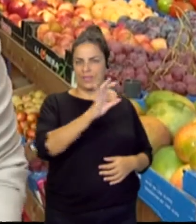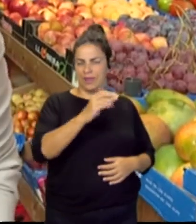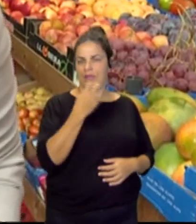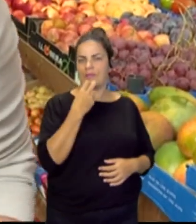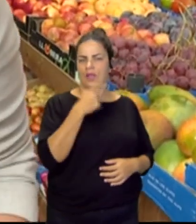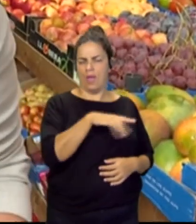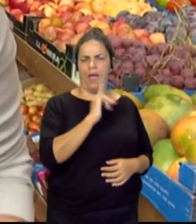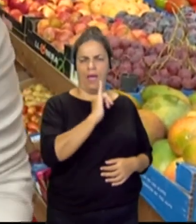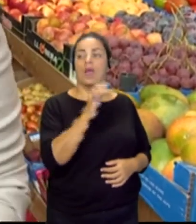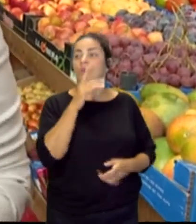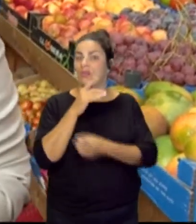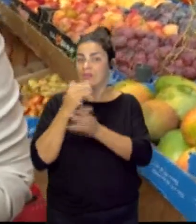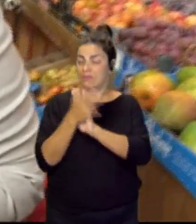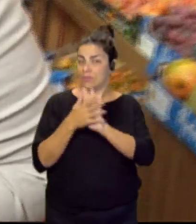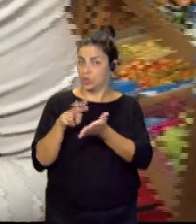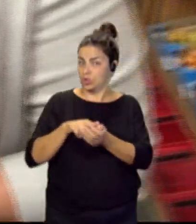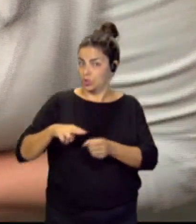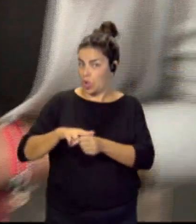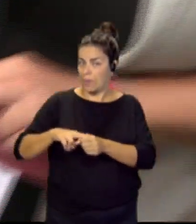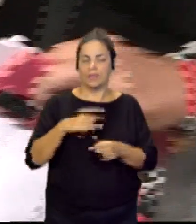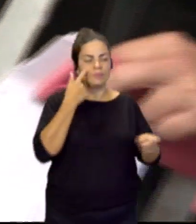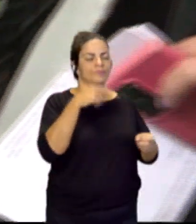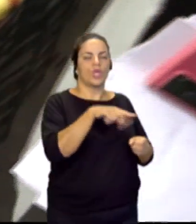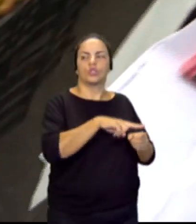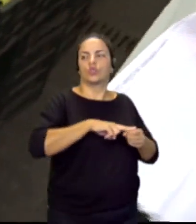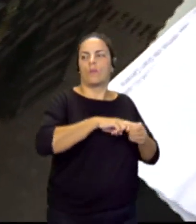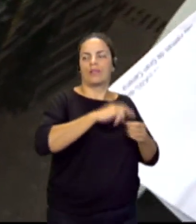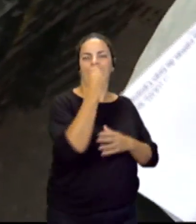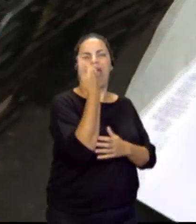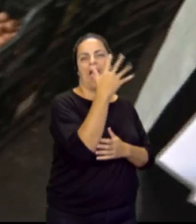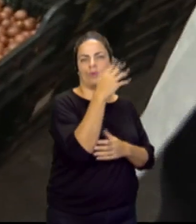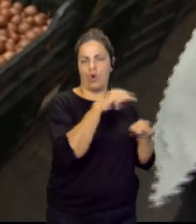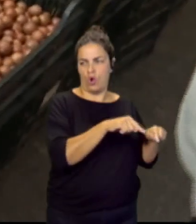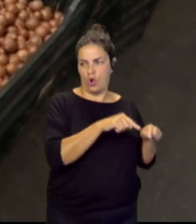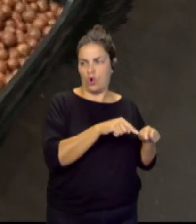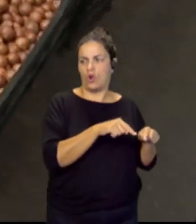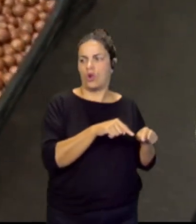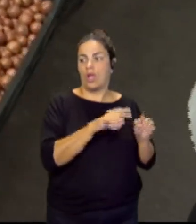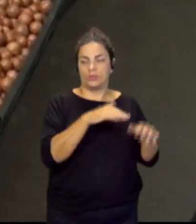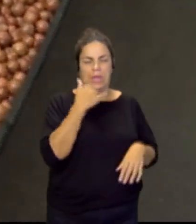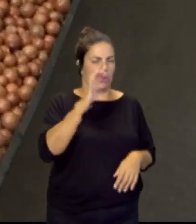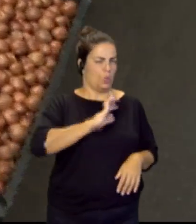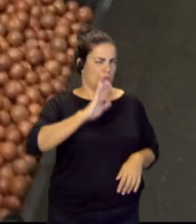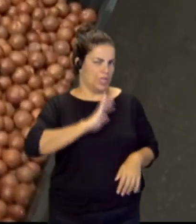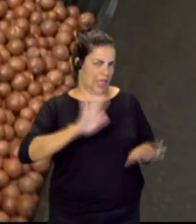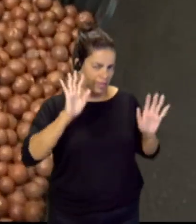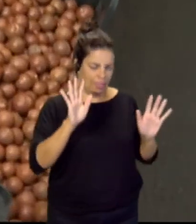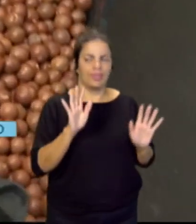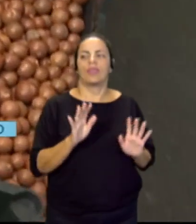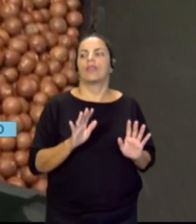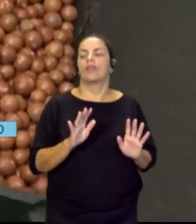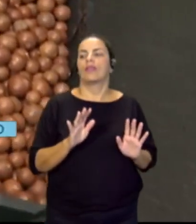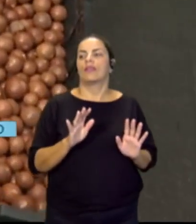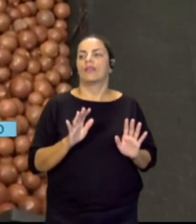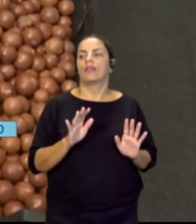gomera ya que hablas de tomates estos tomates de árbol un tomate de árbol bueno Esto es una curiosidad sobre todo para